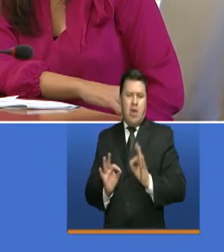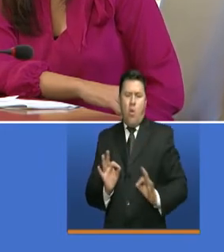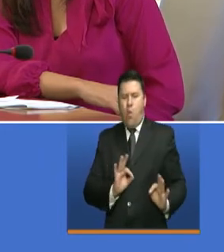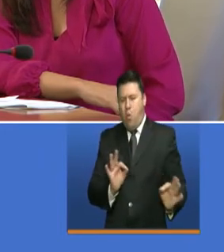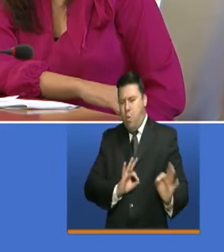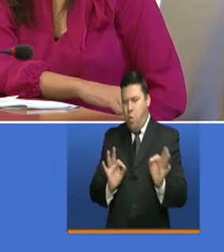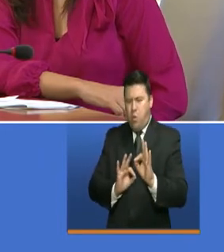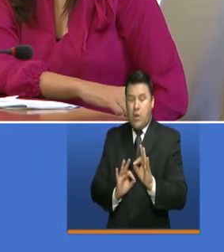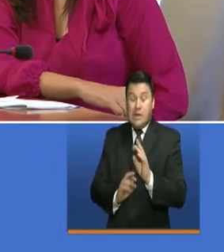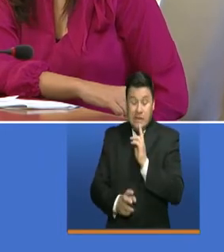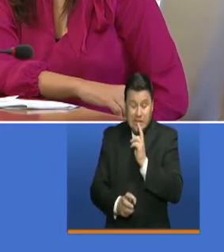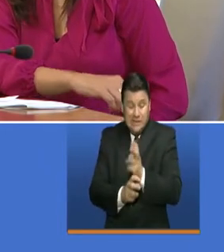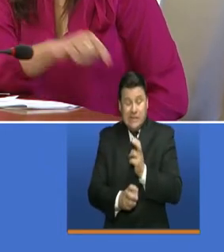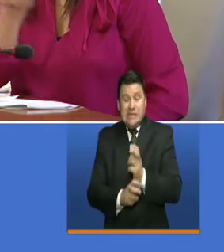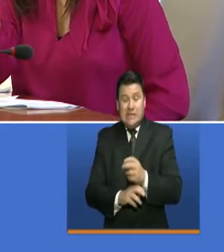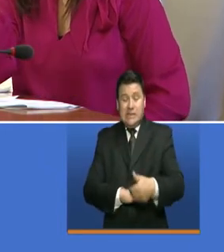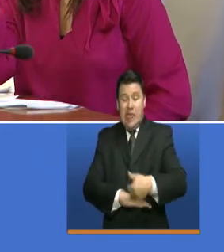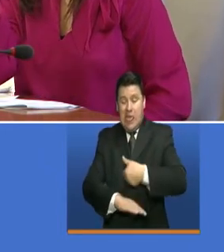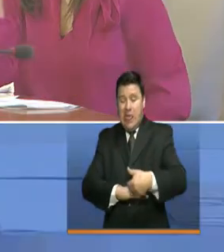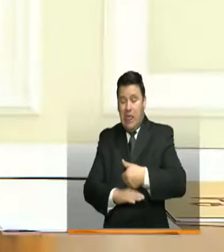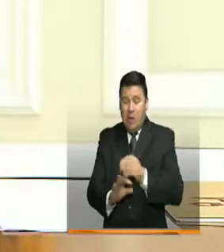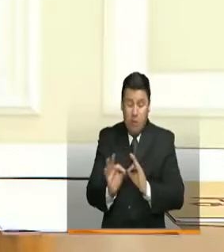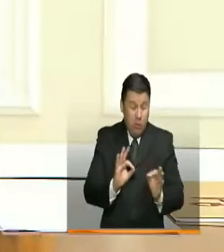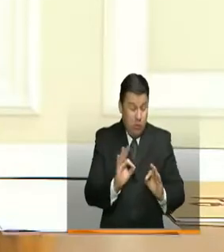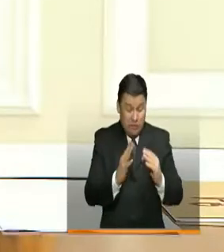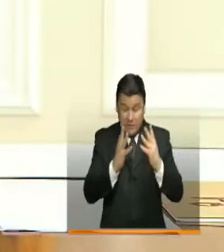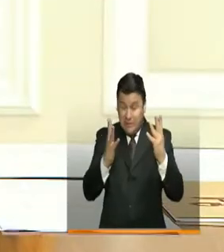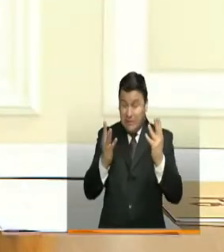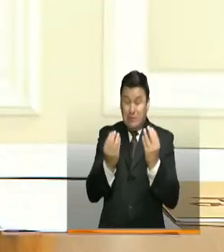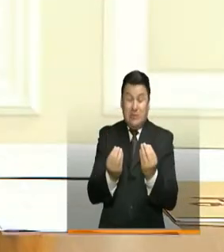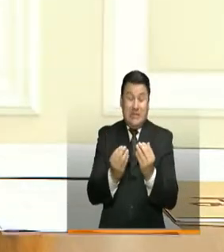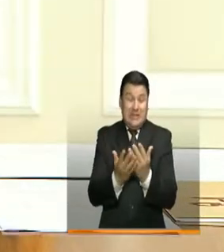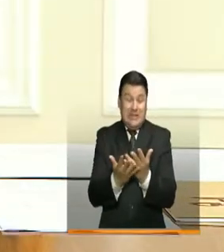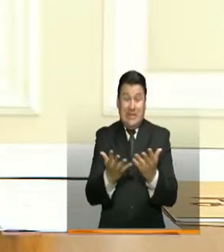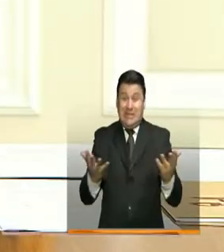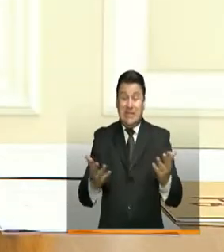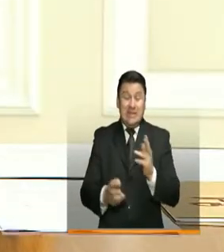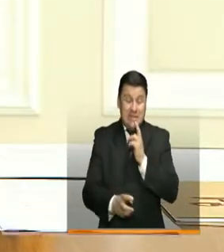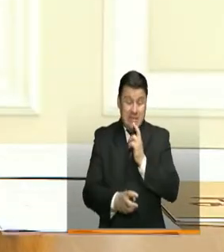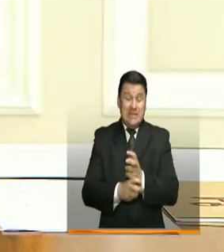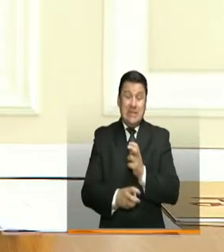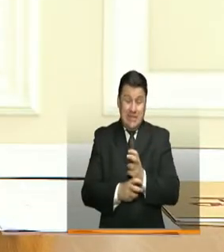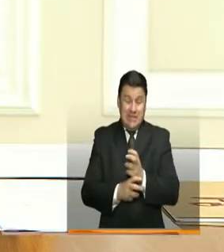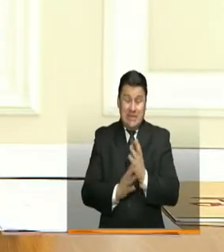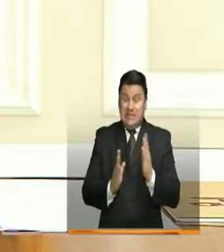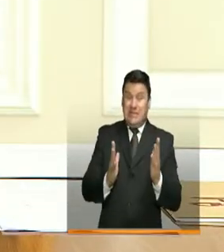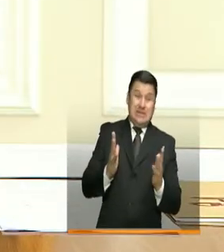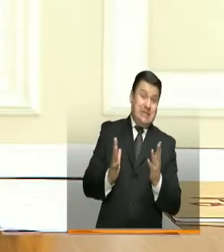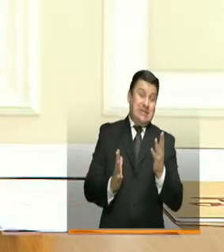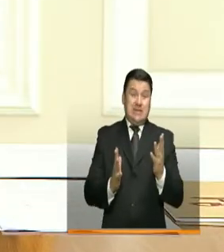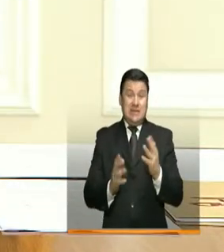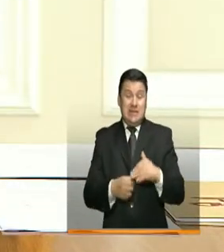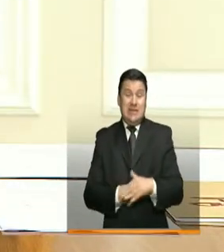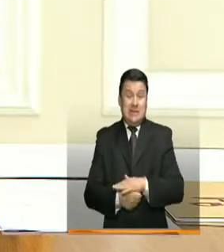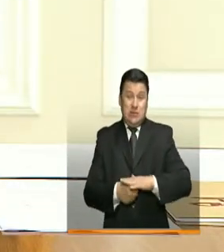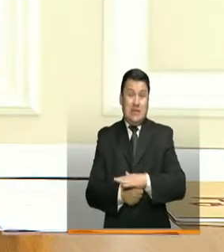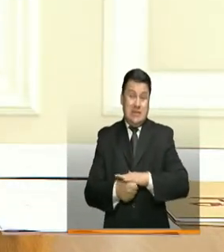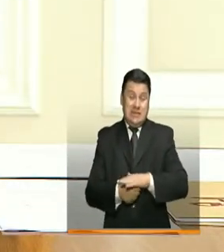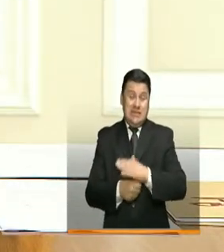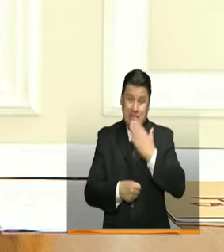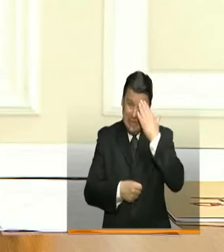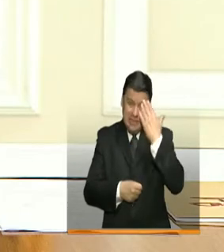logística compleja, exigente. ¿Por qué? Porque sabemos las complejidades de esta situación